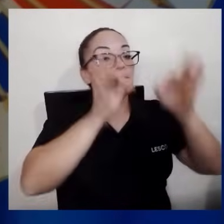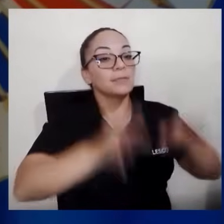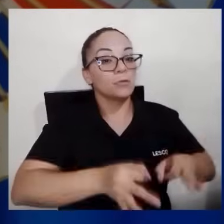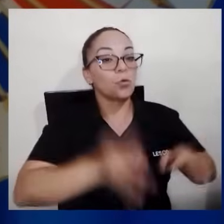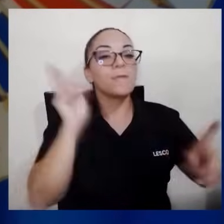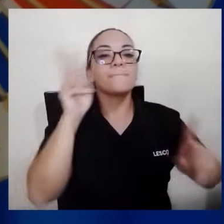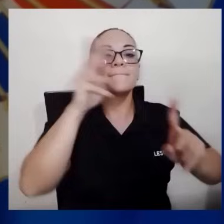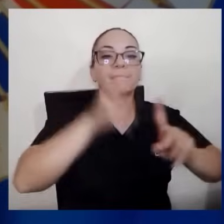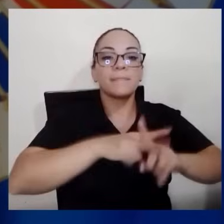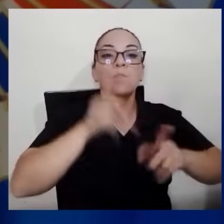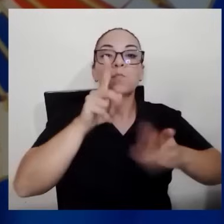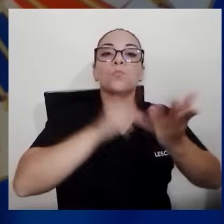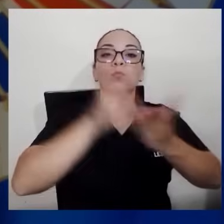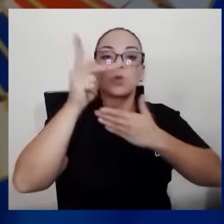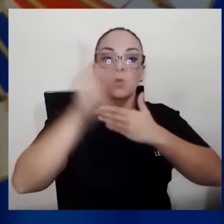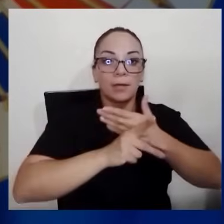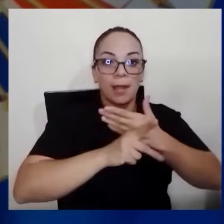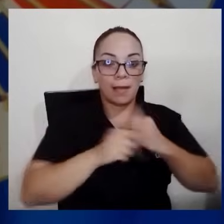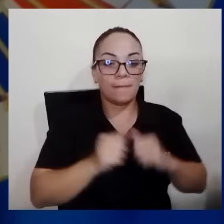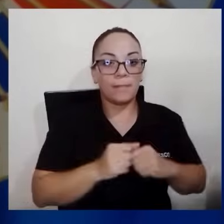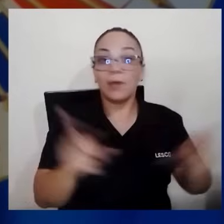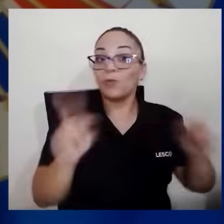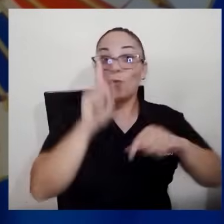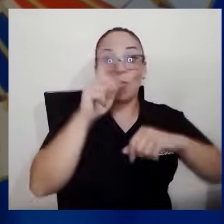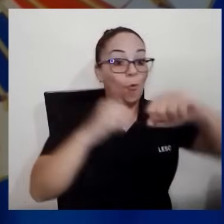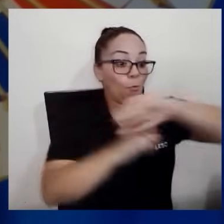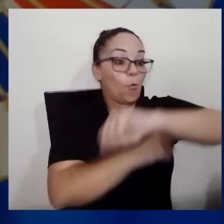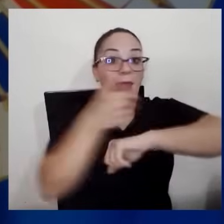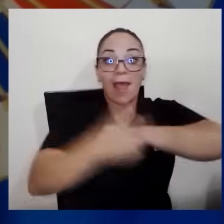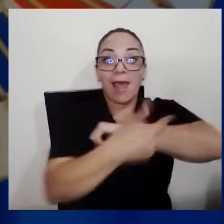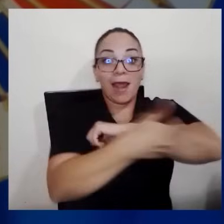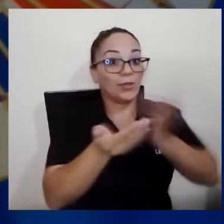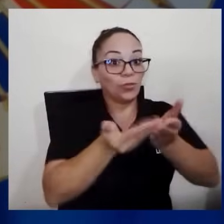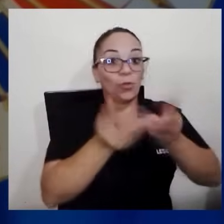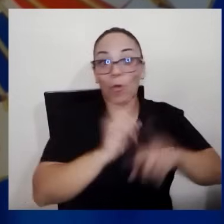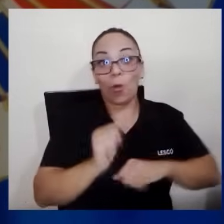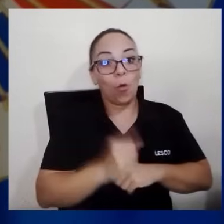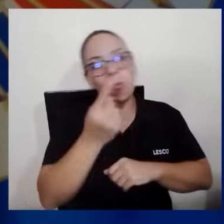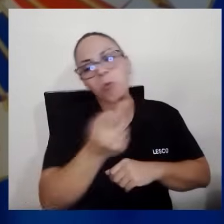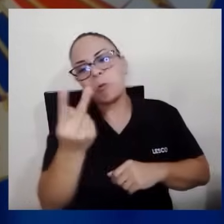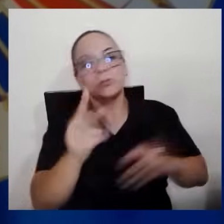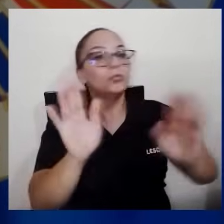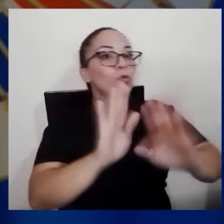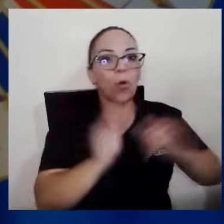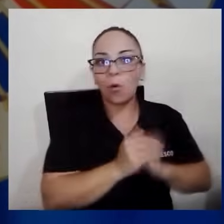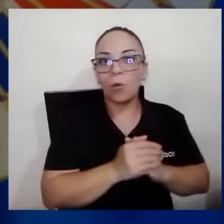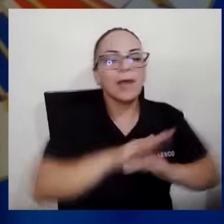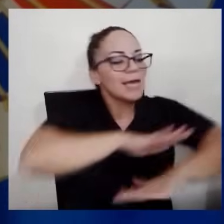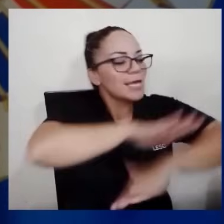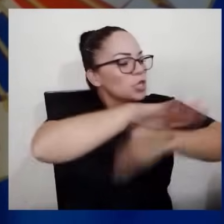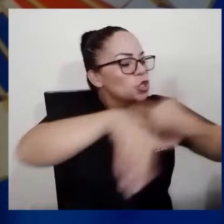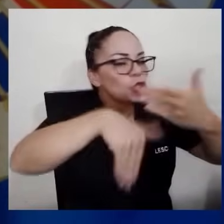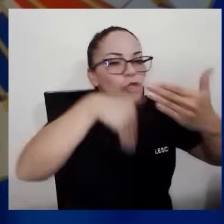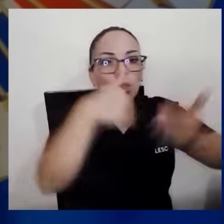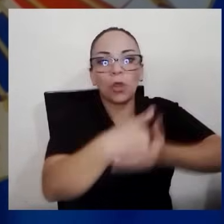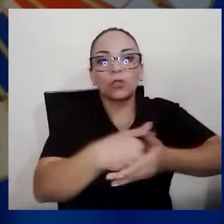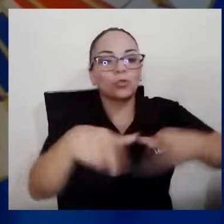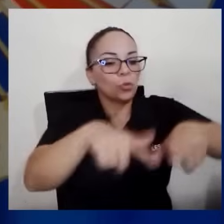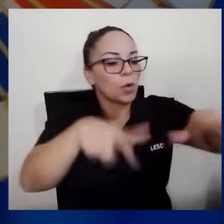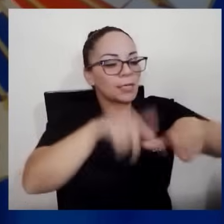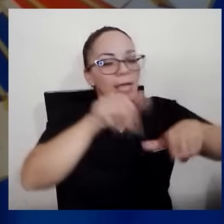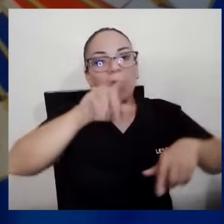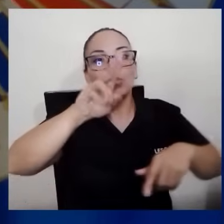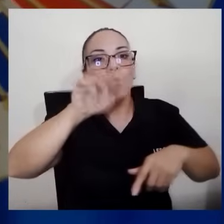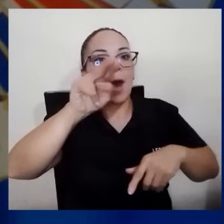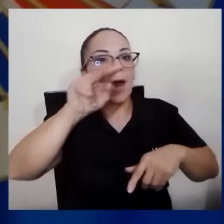programa no en un puerto ni en dos en todos los puestos aduanales del